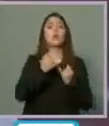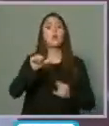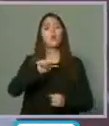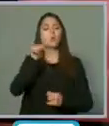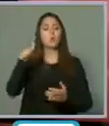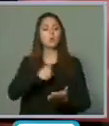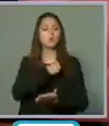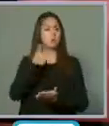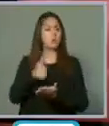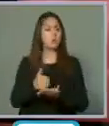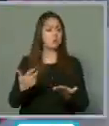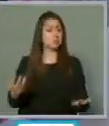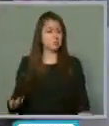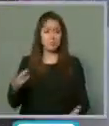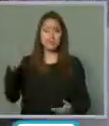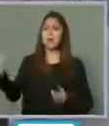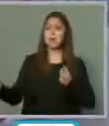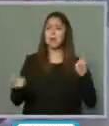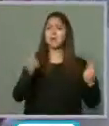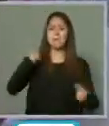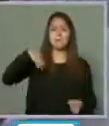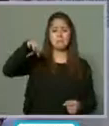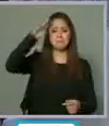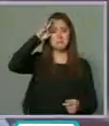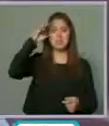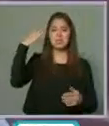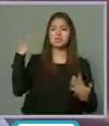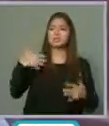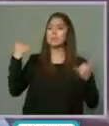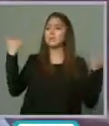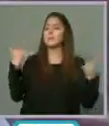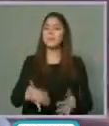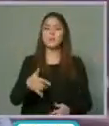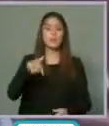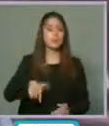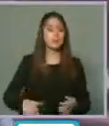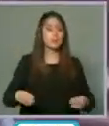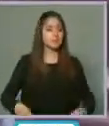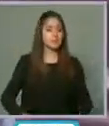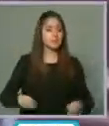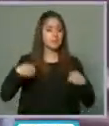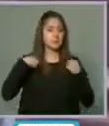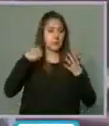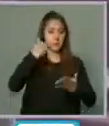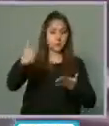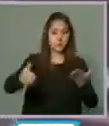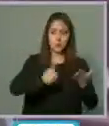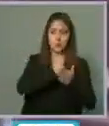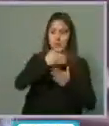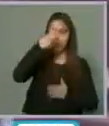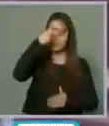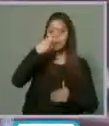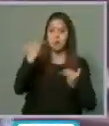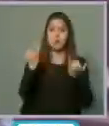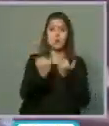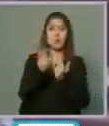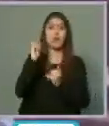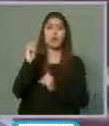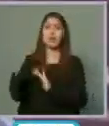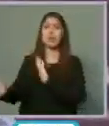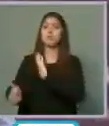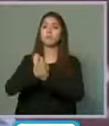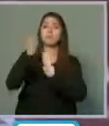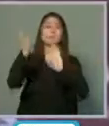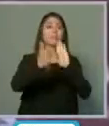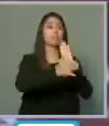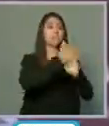veces pensamos que vivimos en un caos en la ciudad, que nos estamos calentando de más por todas las construcciones que hay